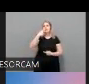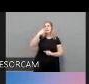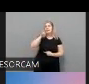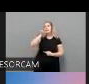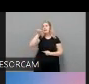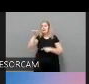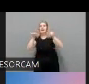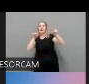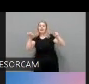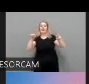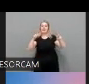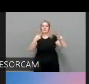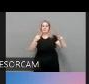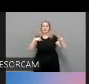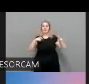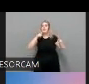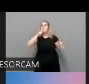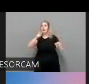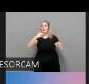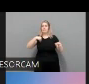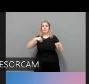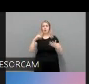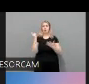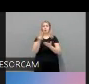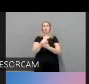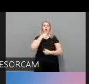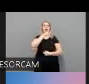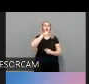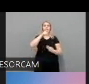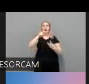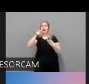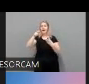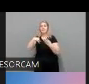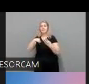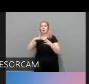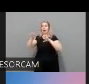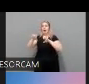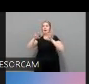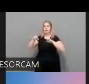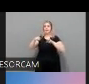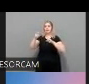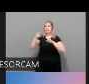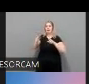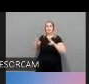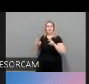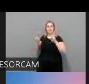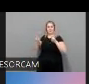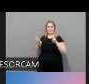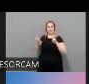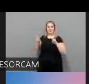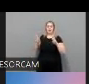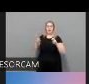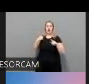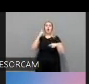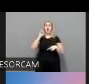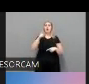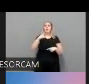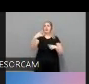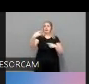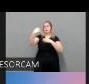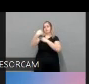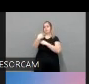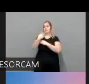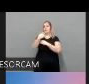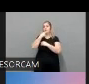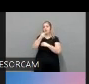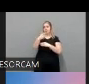usar la misma palabra para decir todo, mientras aprendemos un montón de otras palabras nuevas. Comprendemos órdenes sencillas, imitamos